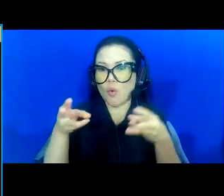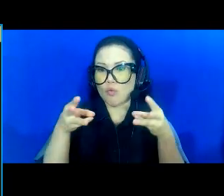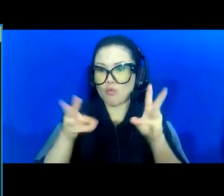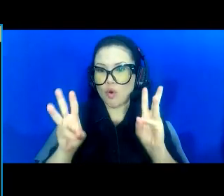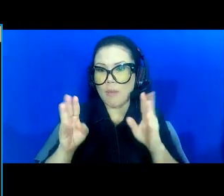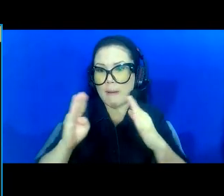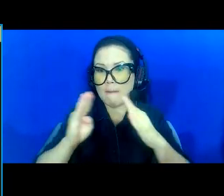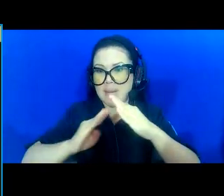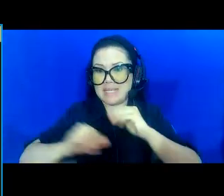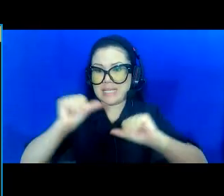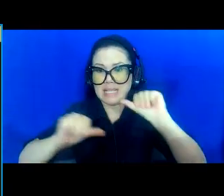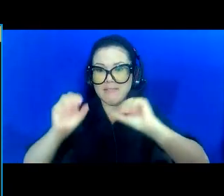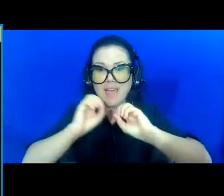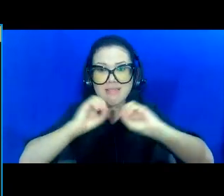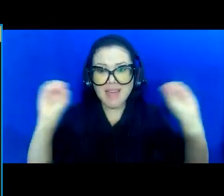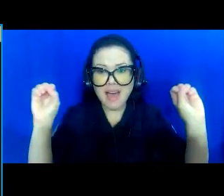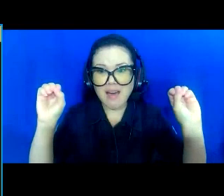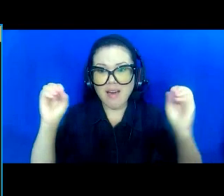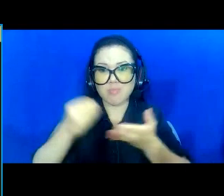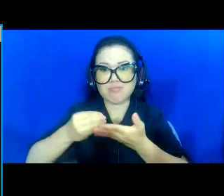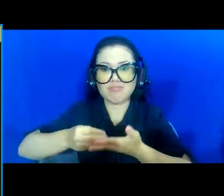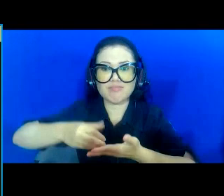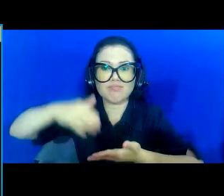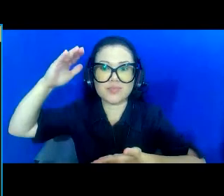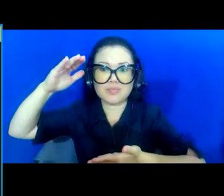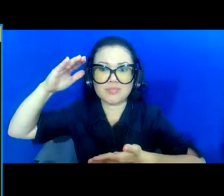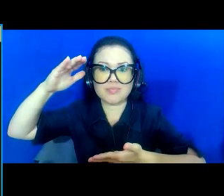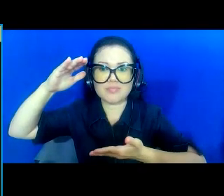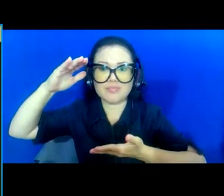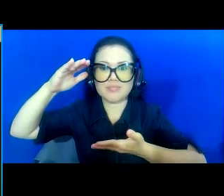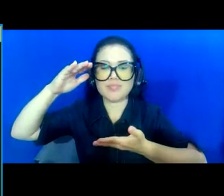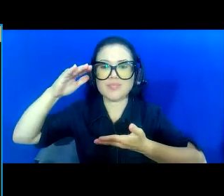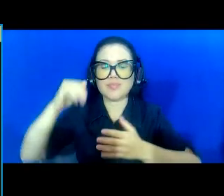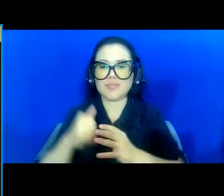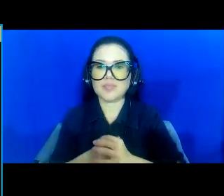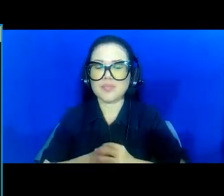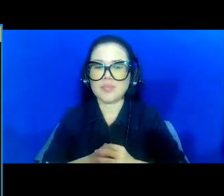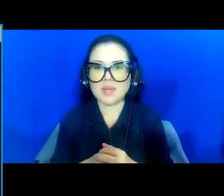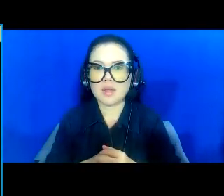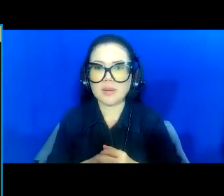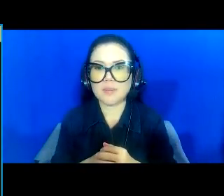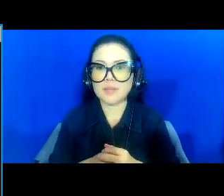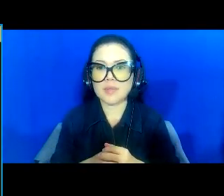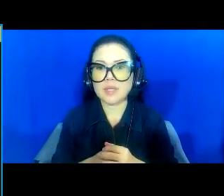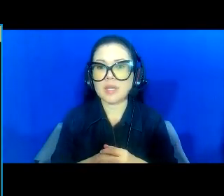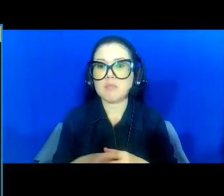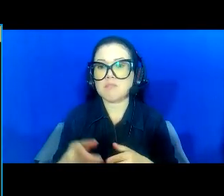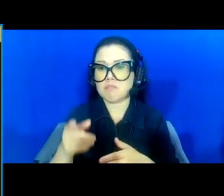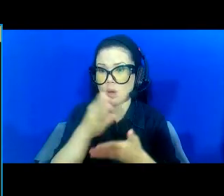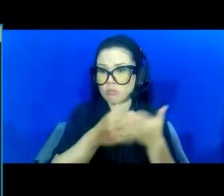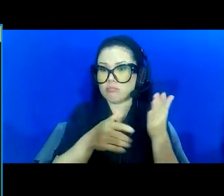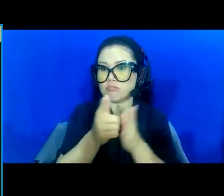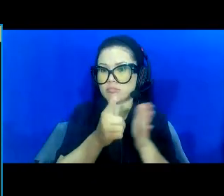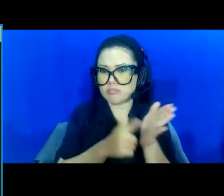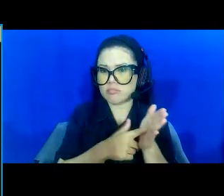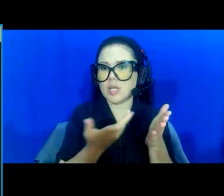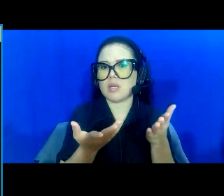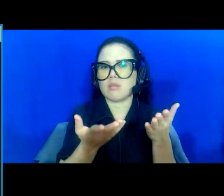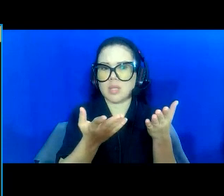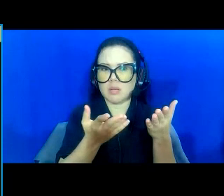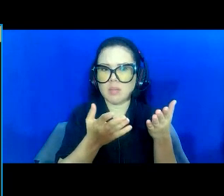costoso. ¿Okay? Y realmente hay una legislación que está buscando volver a replicar eso. Y creo que no estamos